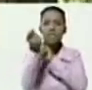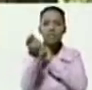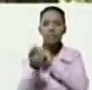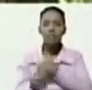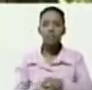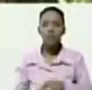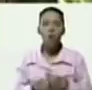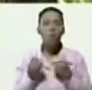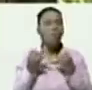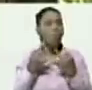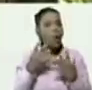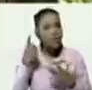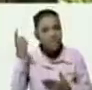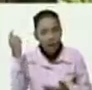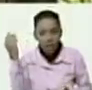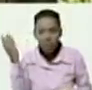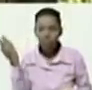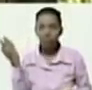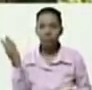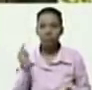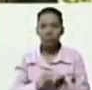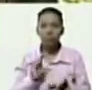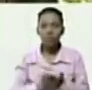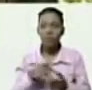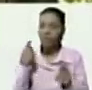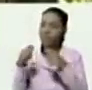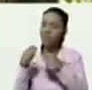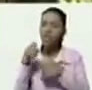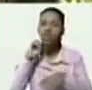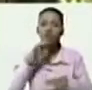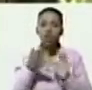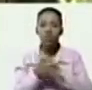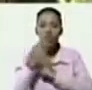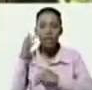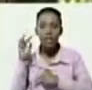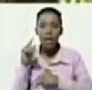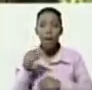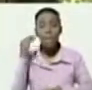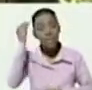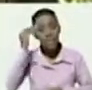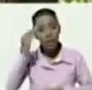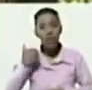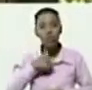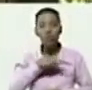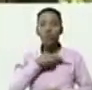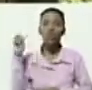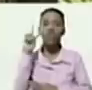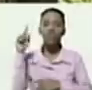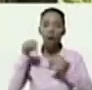¿Cuántas veces, cuántos años nos vendieron eso así? Porque nos querían sumisos.